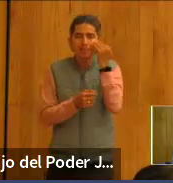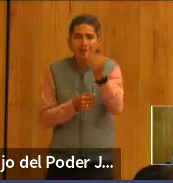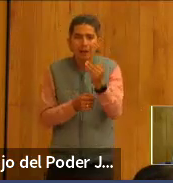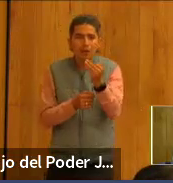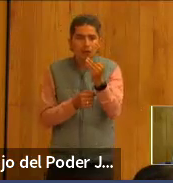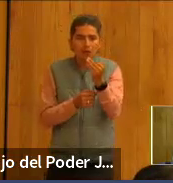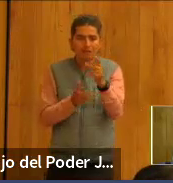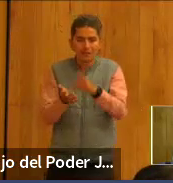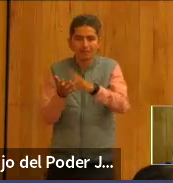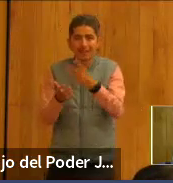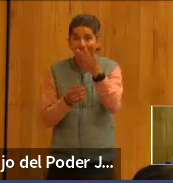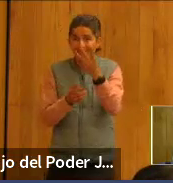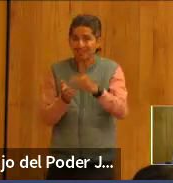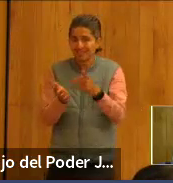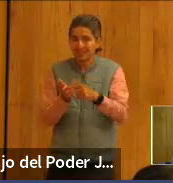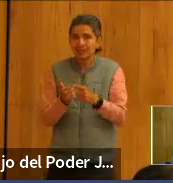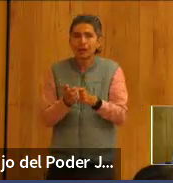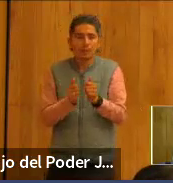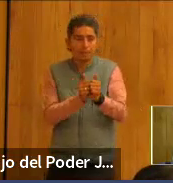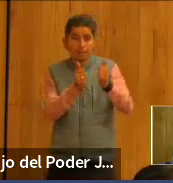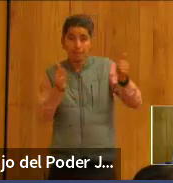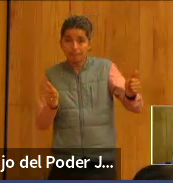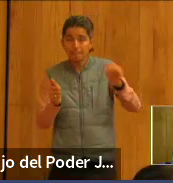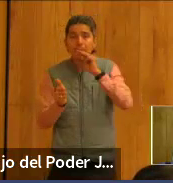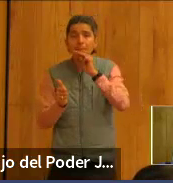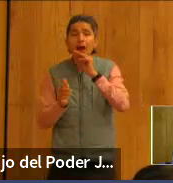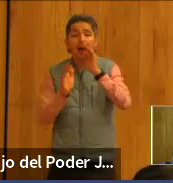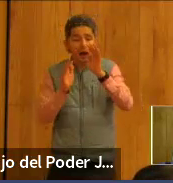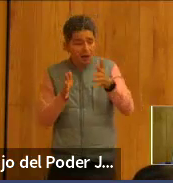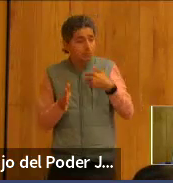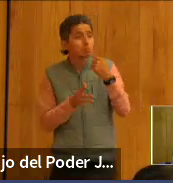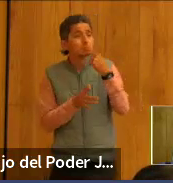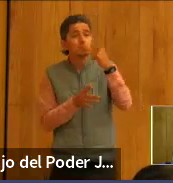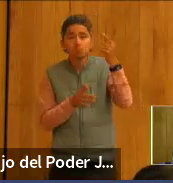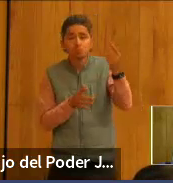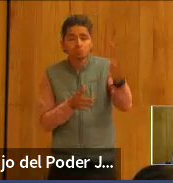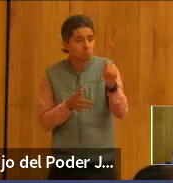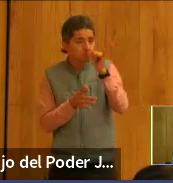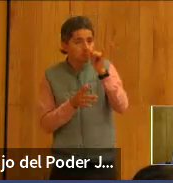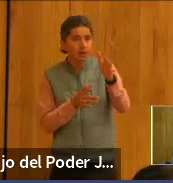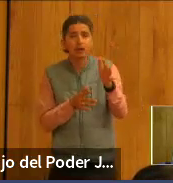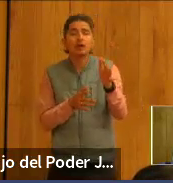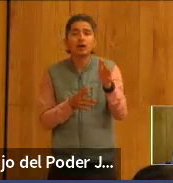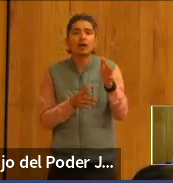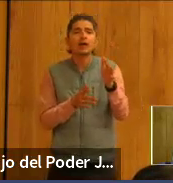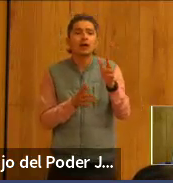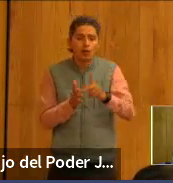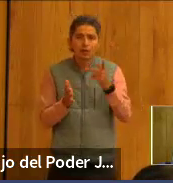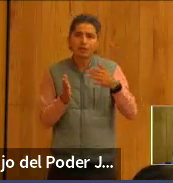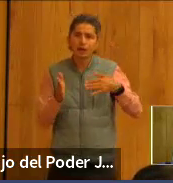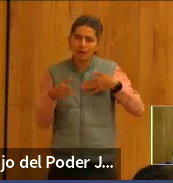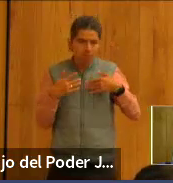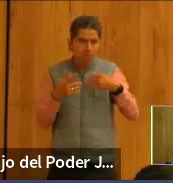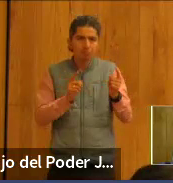tres hechos. Porque no obstante que se separó de la madre, exigió que pudiera generarse la convivencia diciendo pues, que